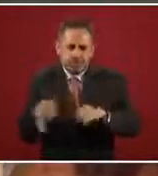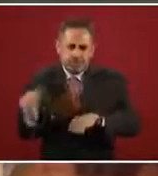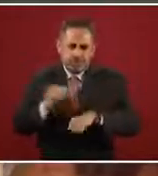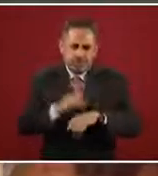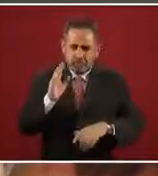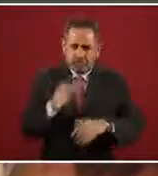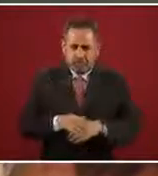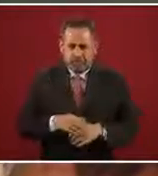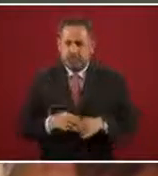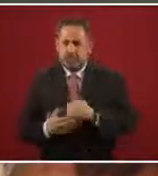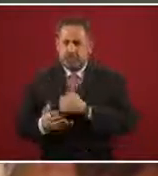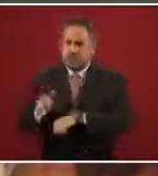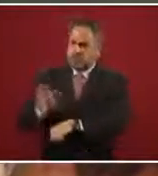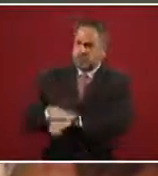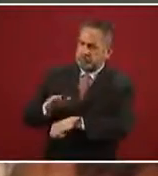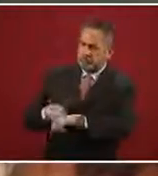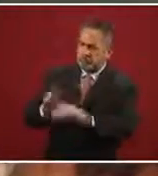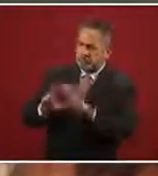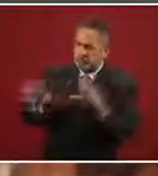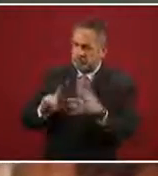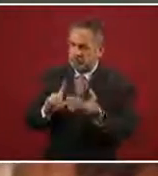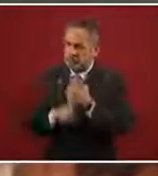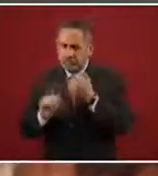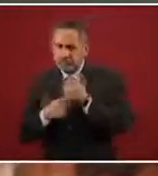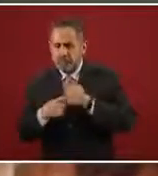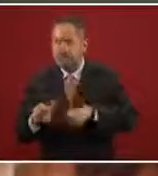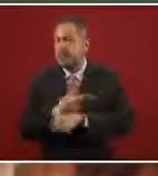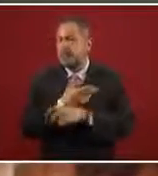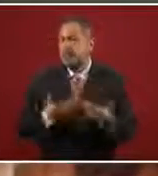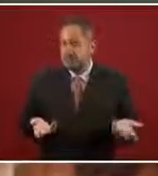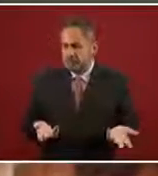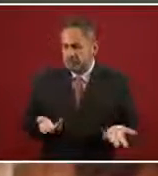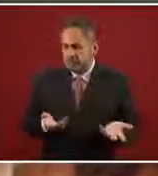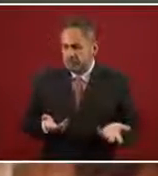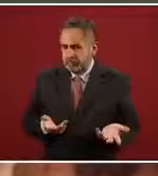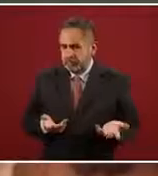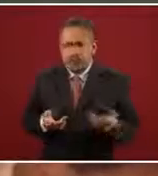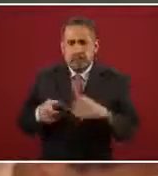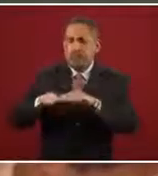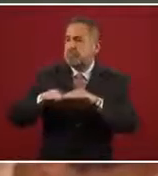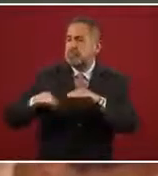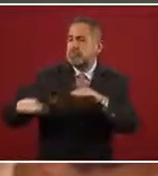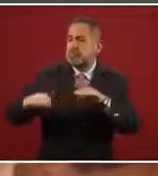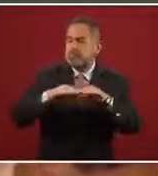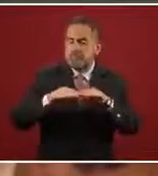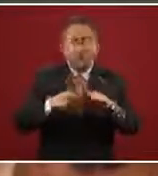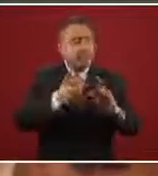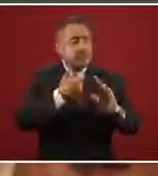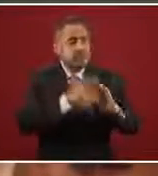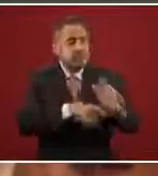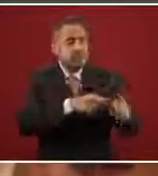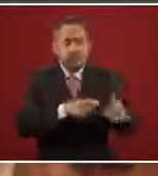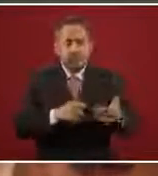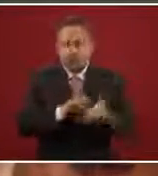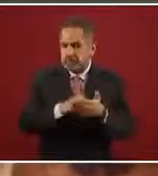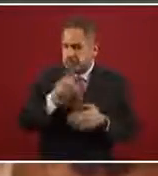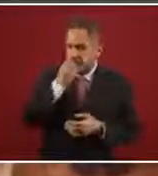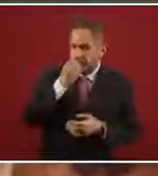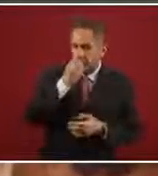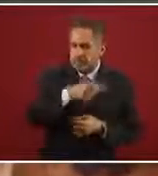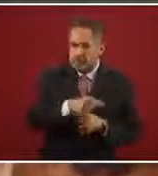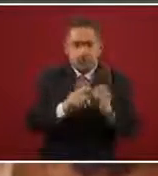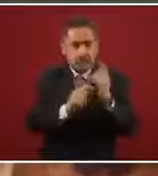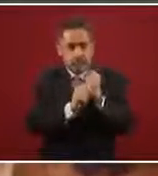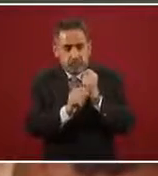es un foco rojo para la inflación subyacente, que excluye precios volátiles como es, por ejemplo, los alimentos y